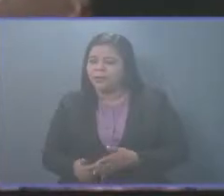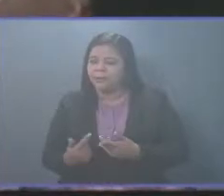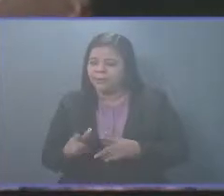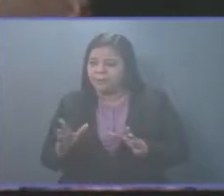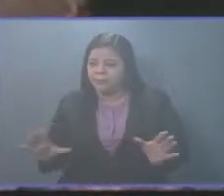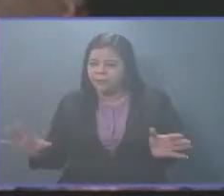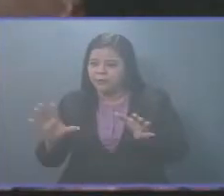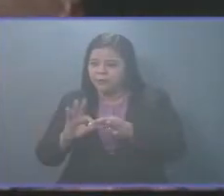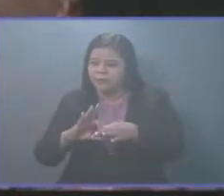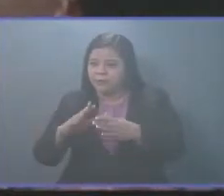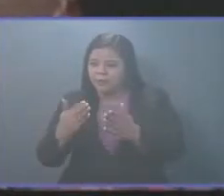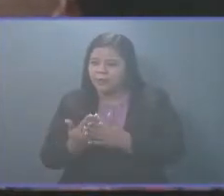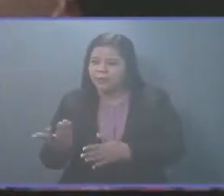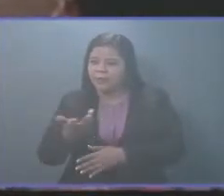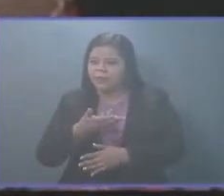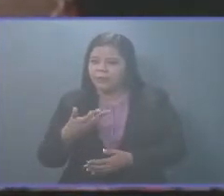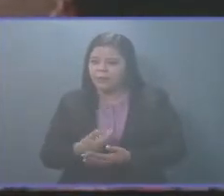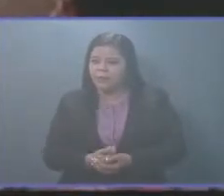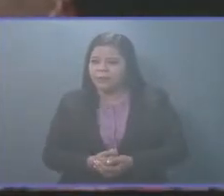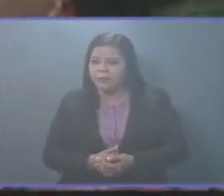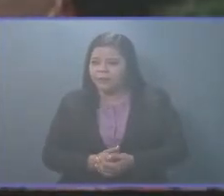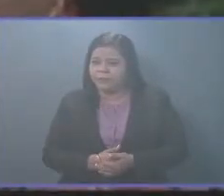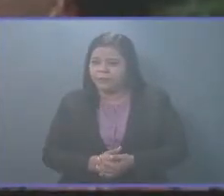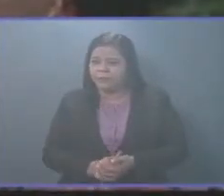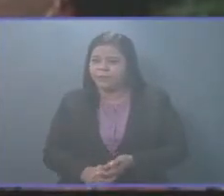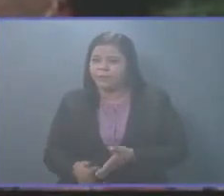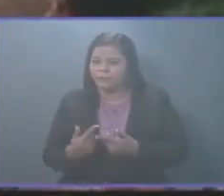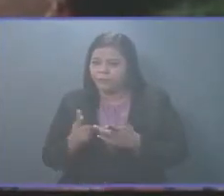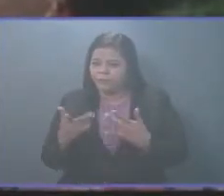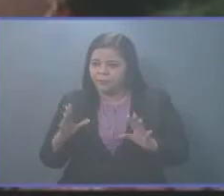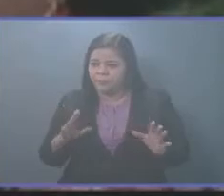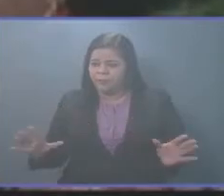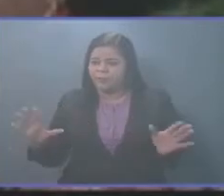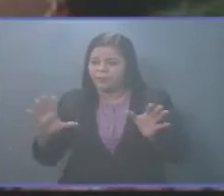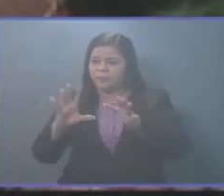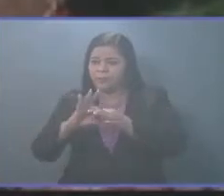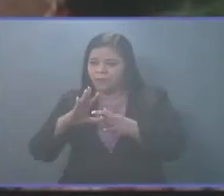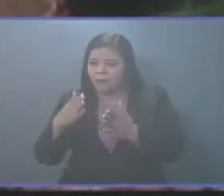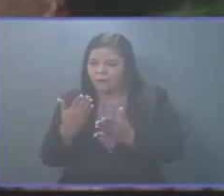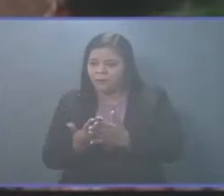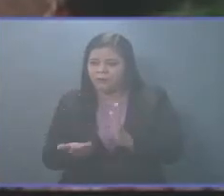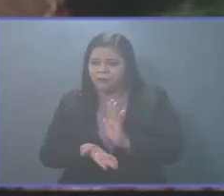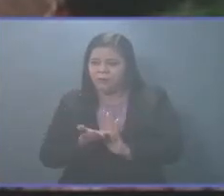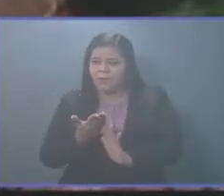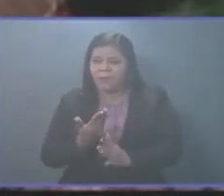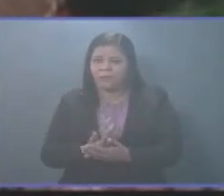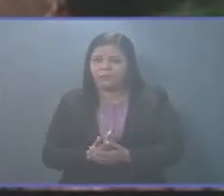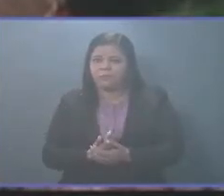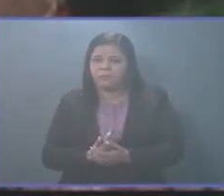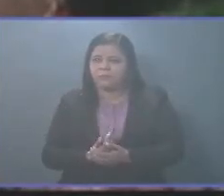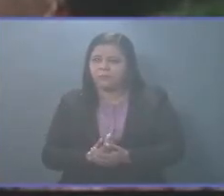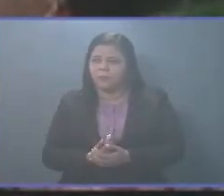Tengo que decir que no es algo que nos sorprenda, pero sí realmente debe inquietar mucho al país,